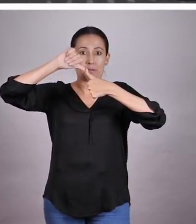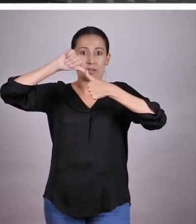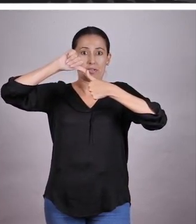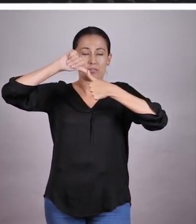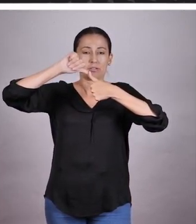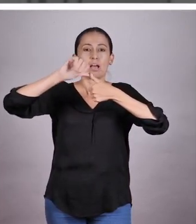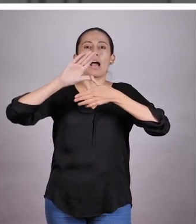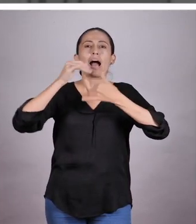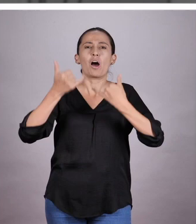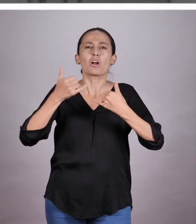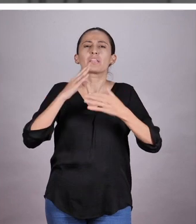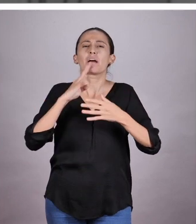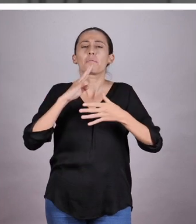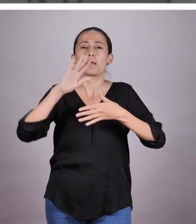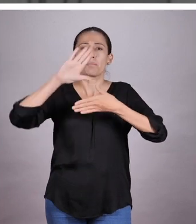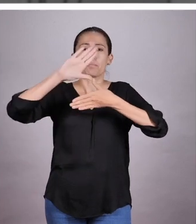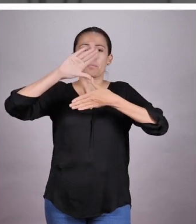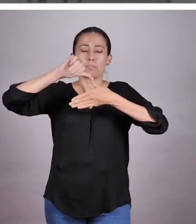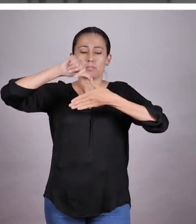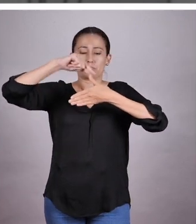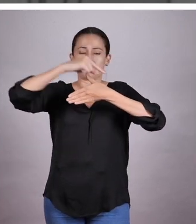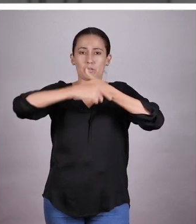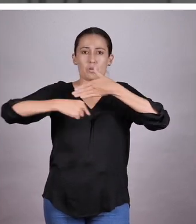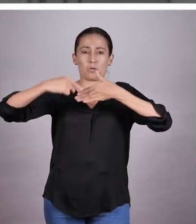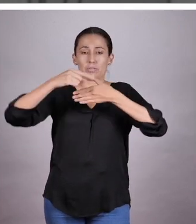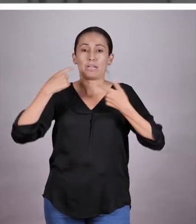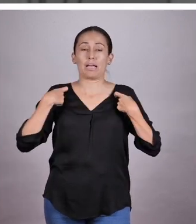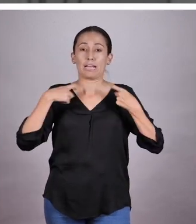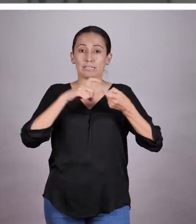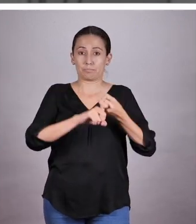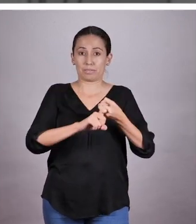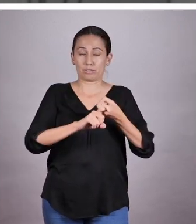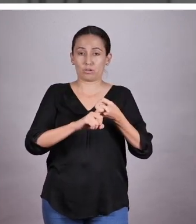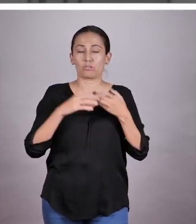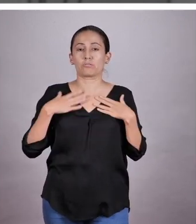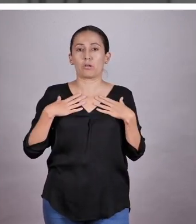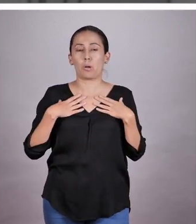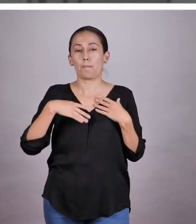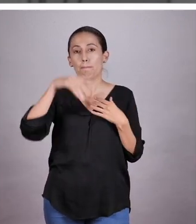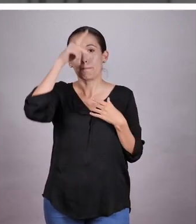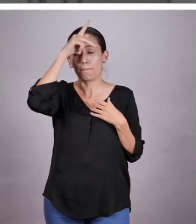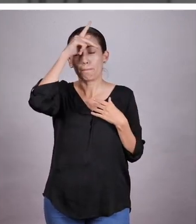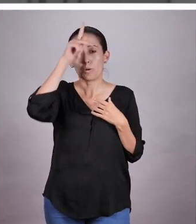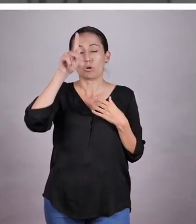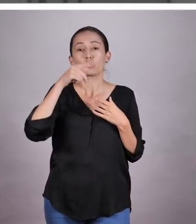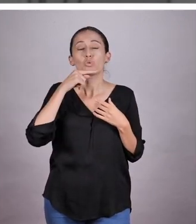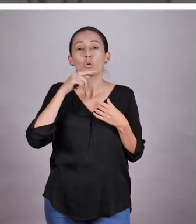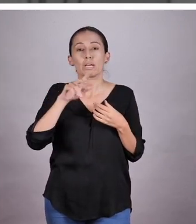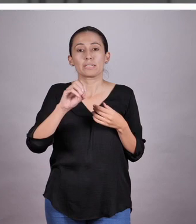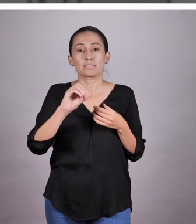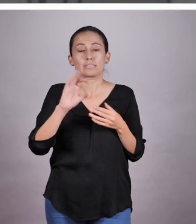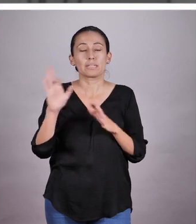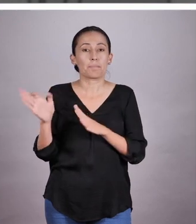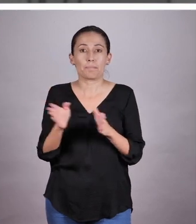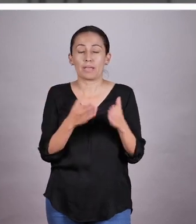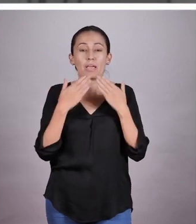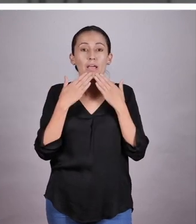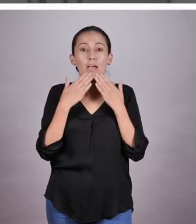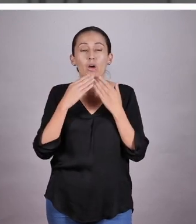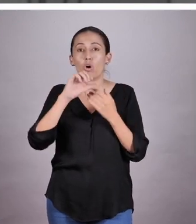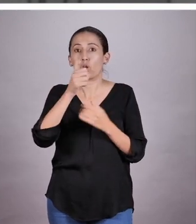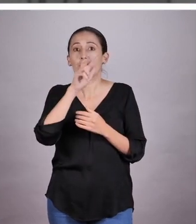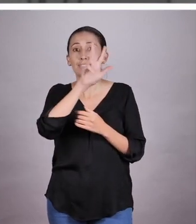Sur. Los idiomas más hablados son el español, el portugués y otras 300. Sí, otras 300